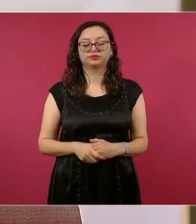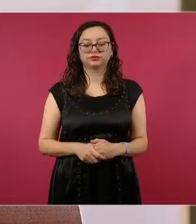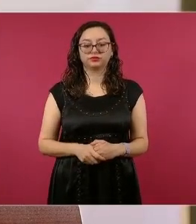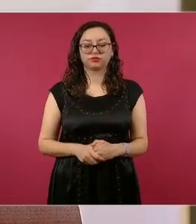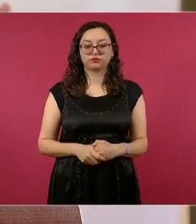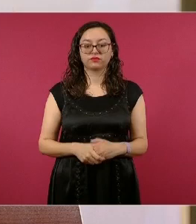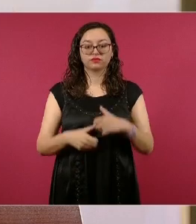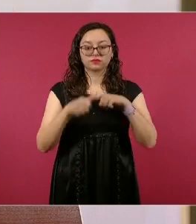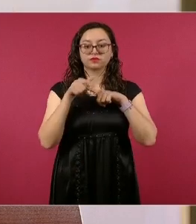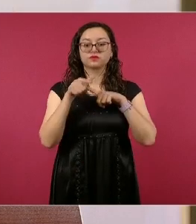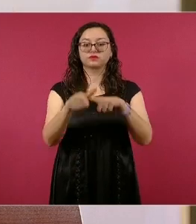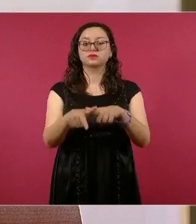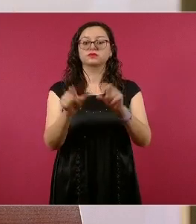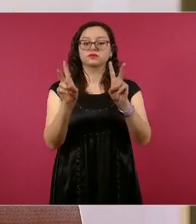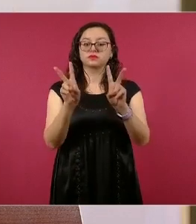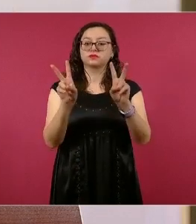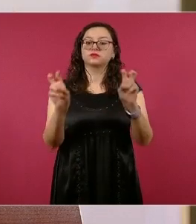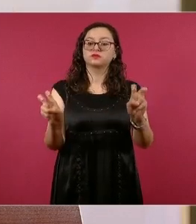continuar